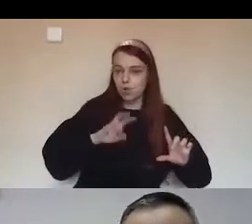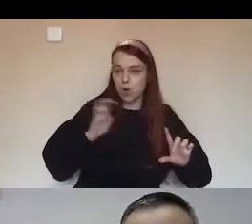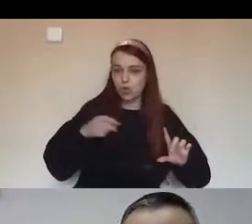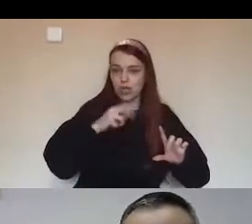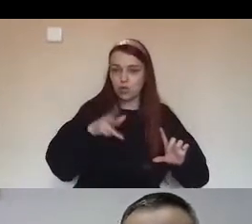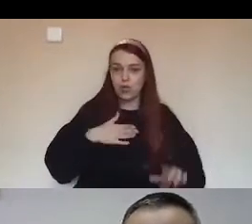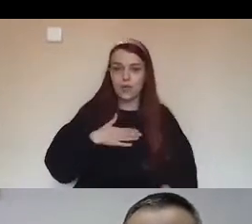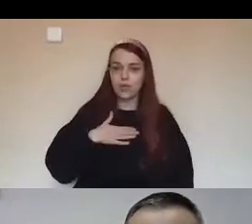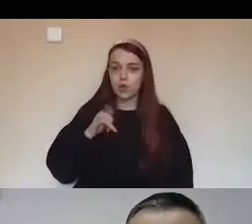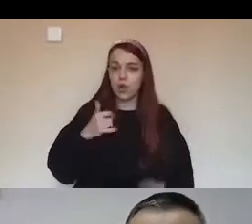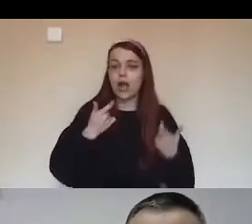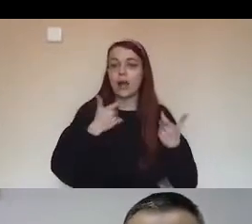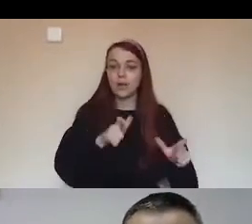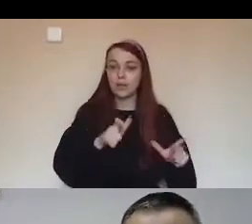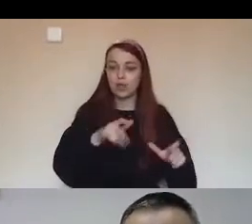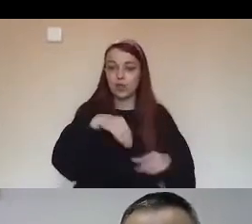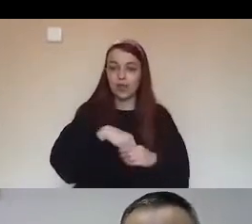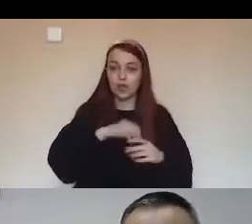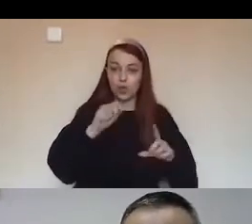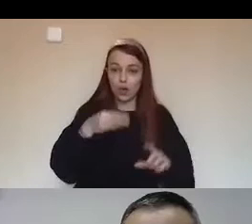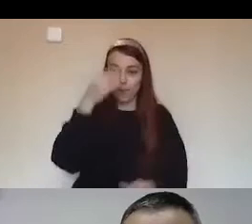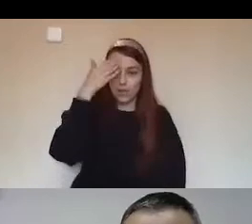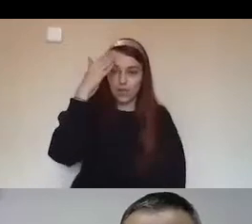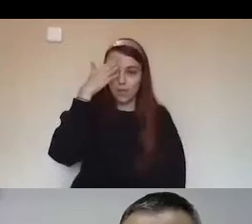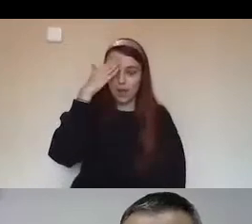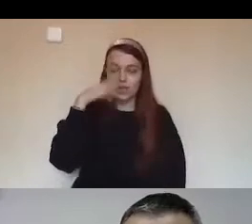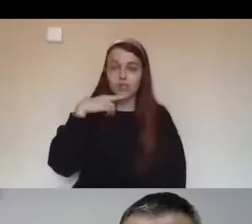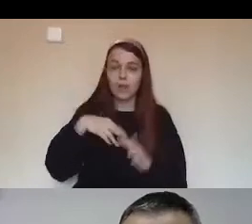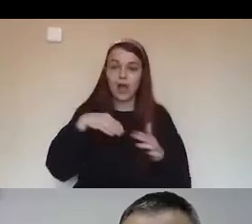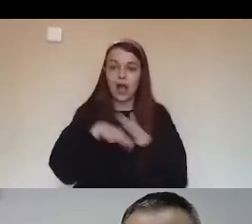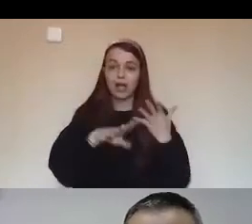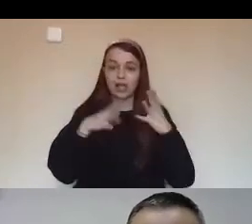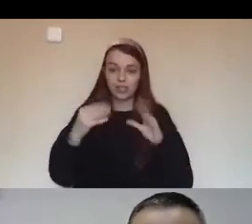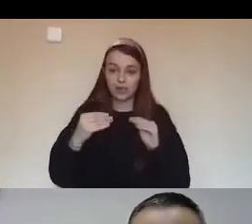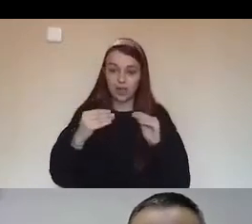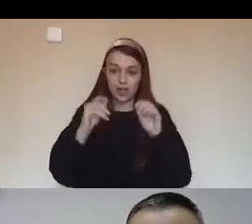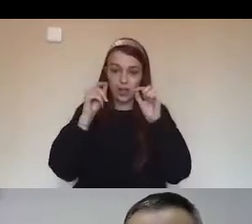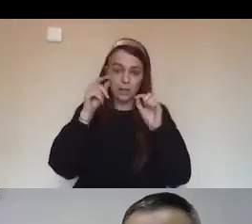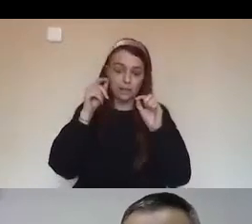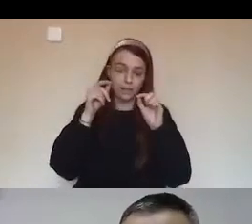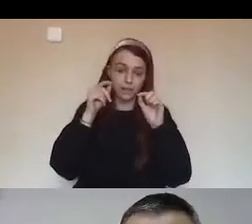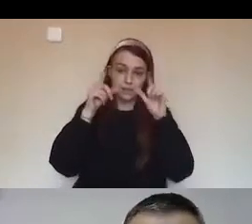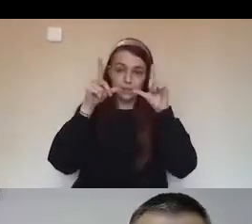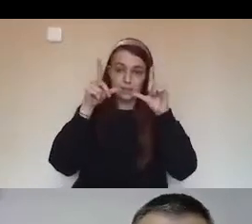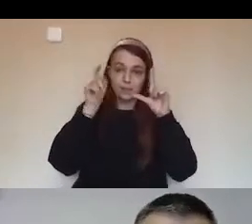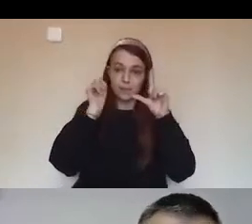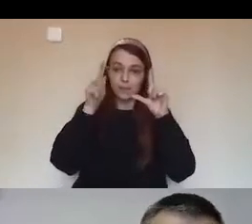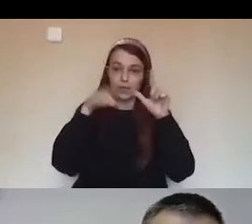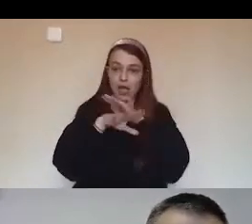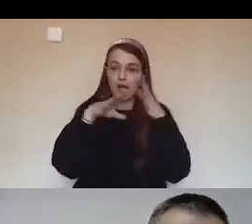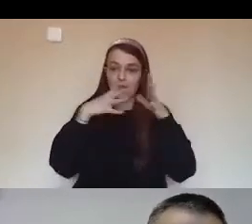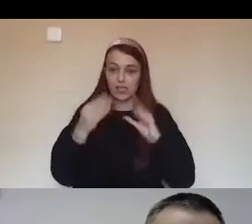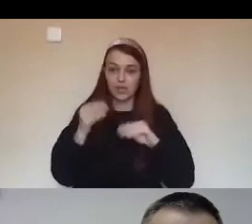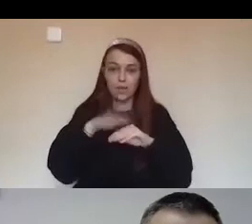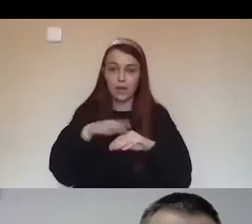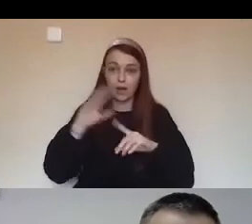haber un apartado en la página principal que sea accesibilidad, una pestaña directamente que te lleve la accesibilidad, que sea fácil de